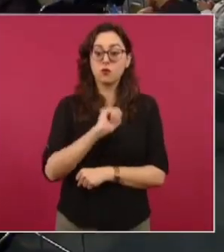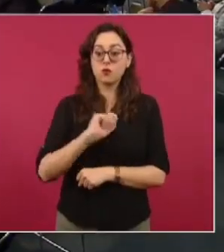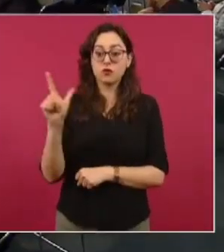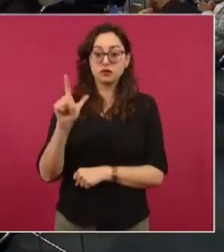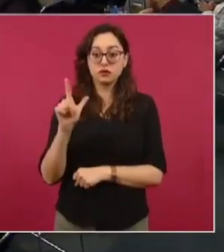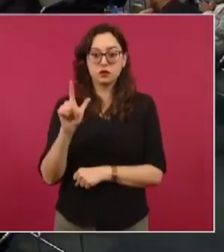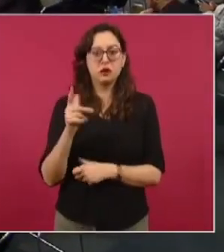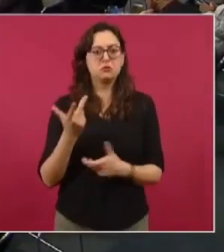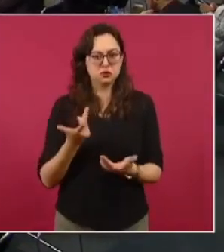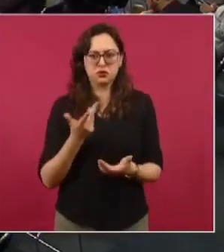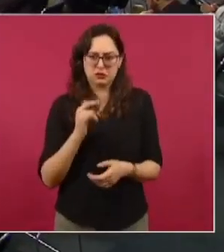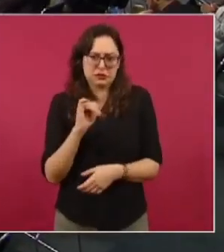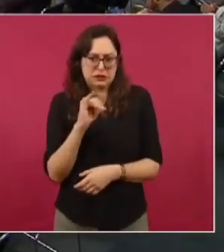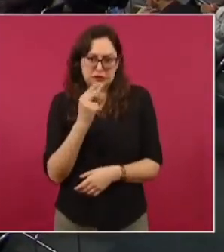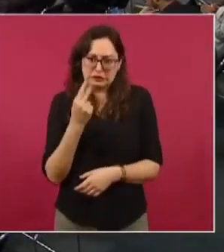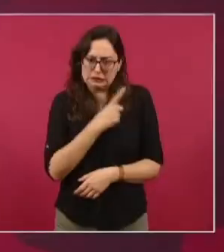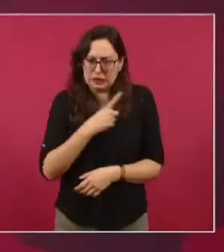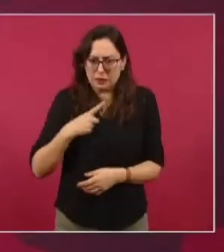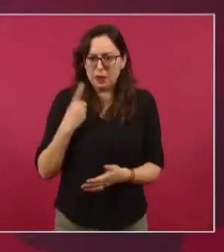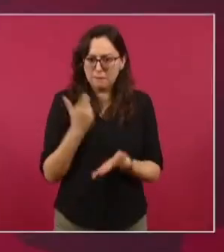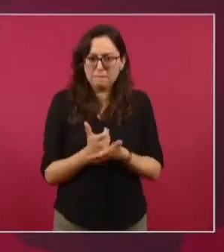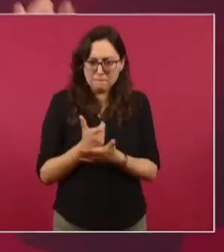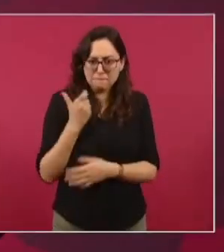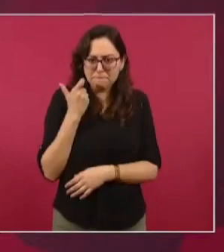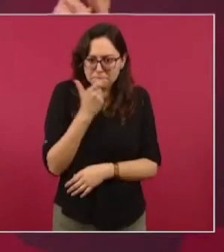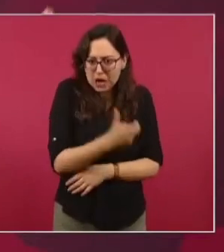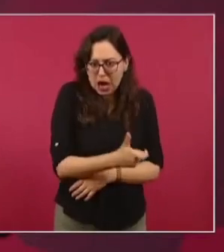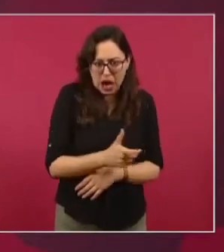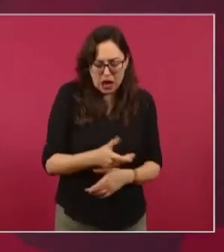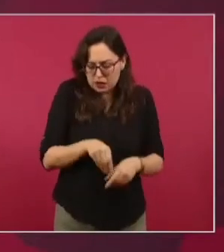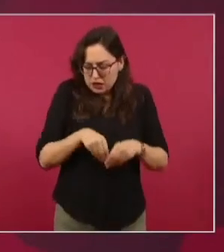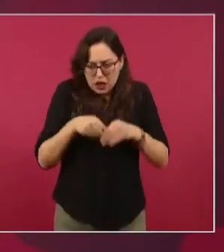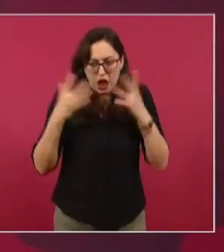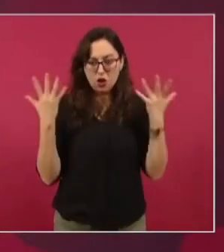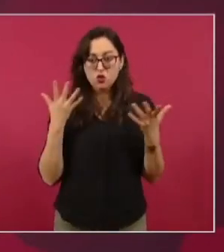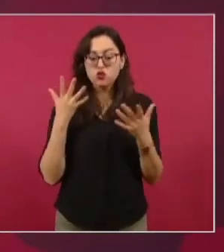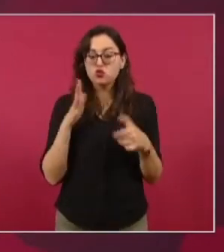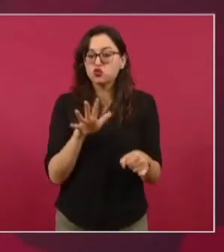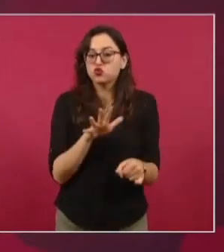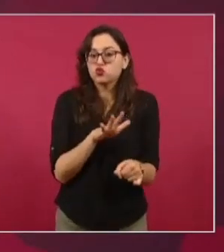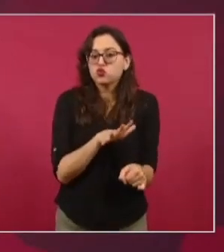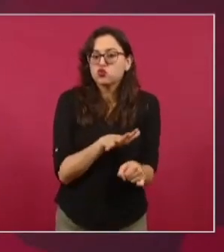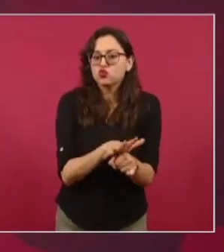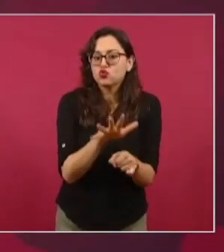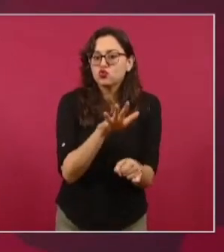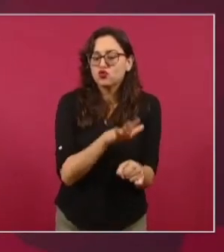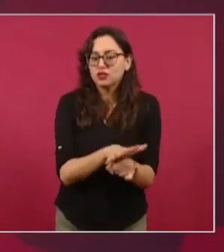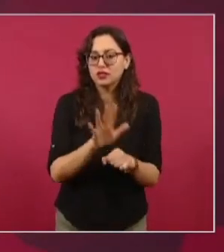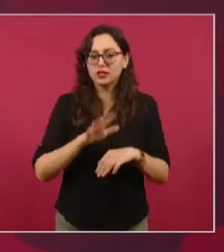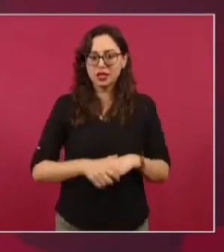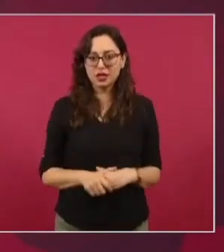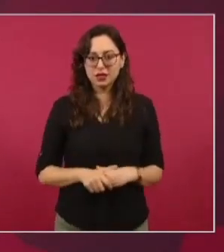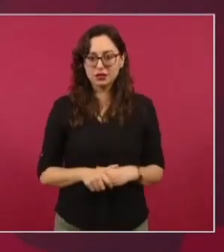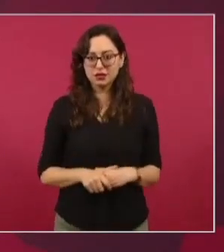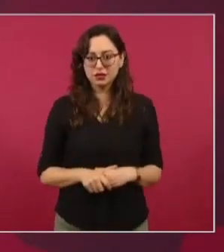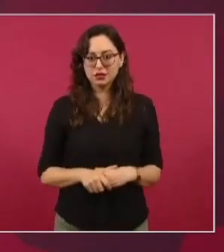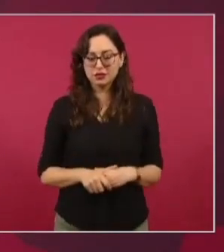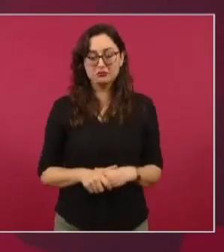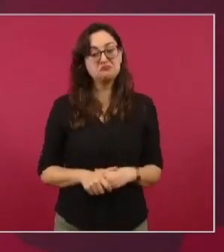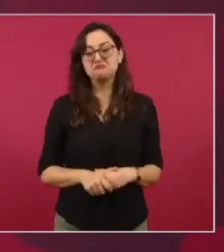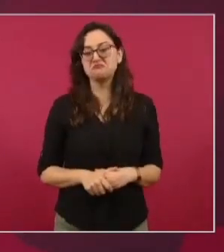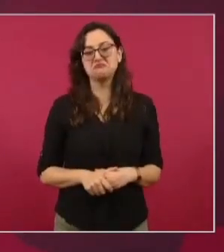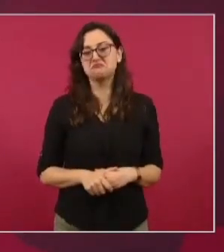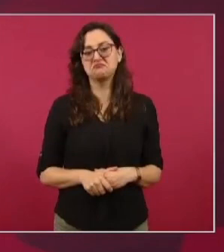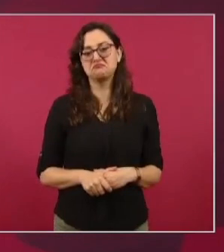razonables un servidor público como va a ser que llegaron a